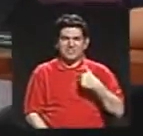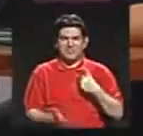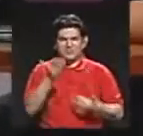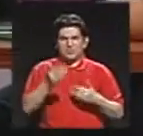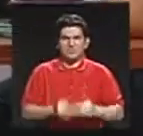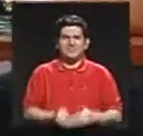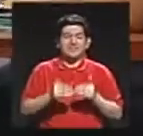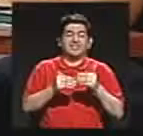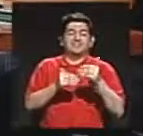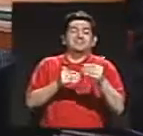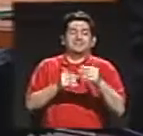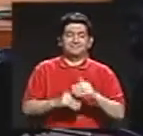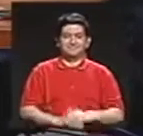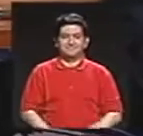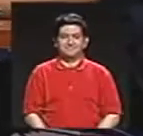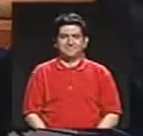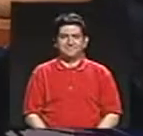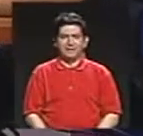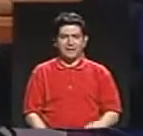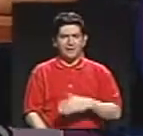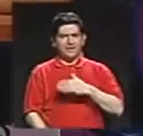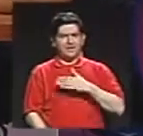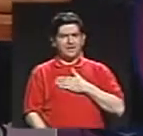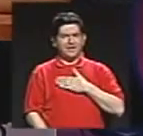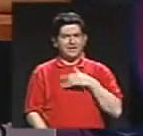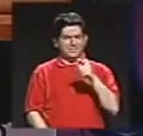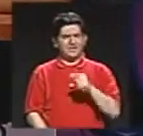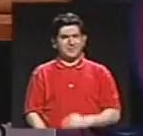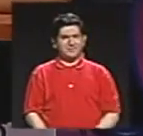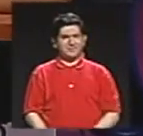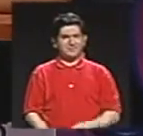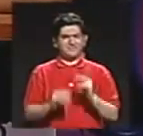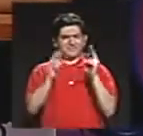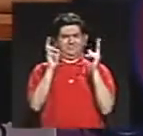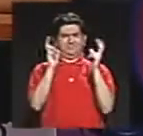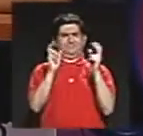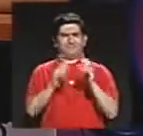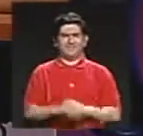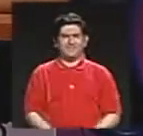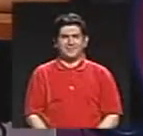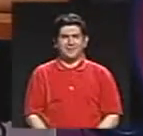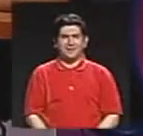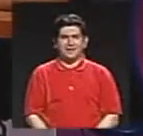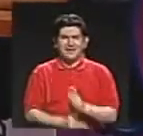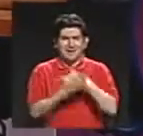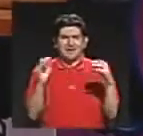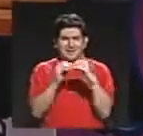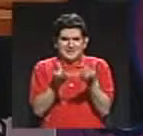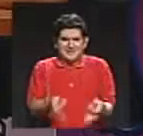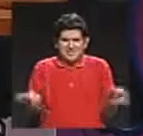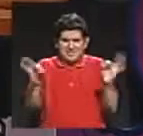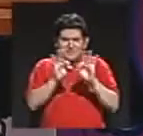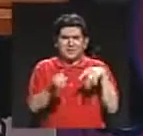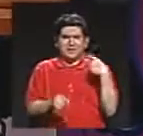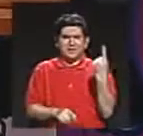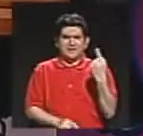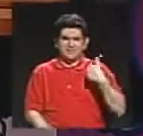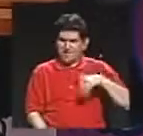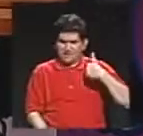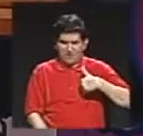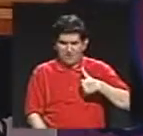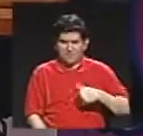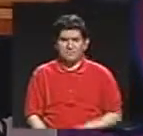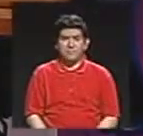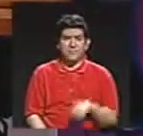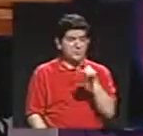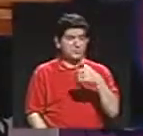allá Eh me hace muchísimo ruido que la pechuga sea para el varón verdad sí sí